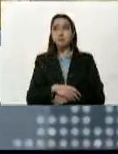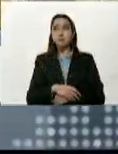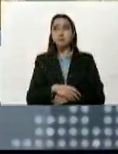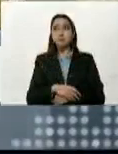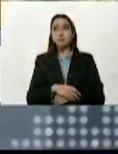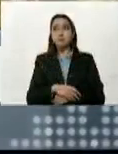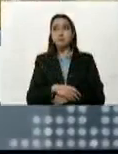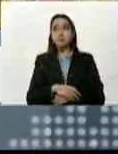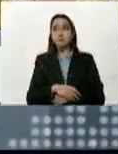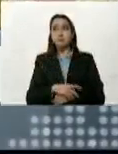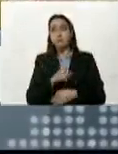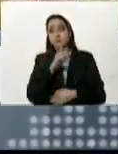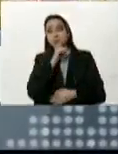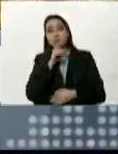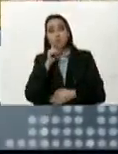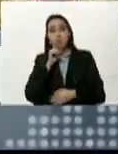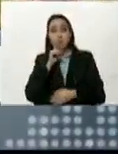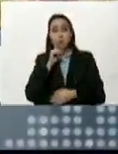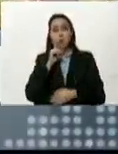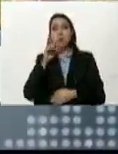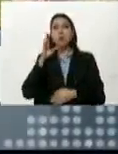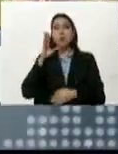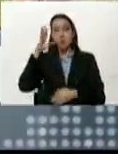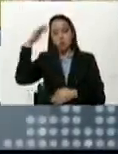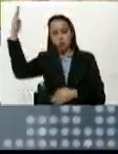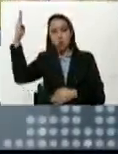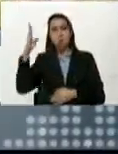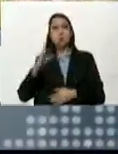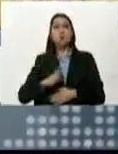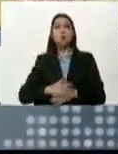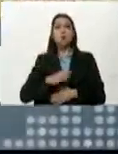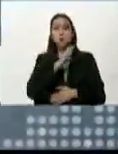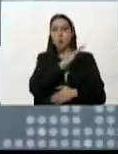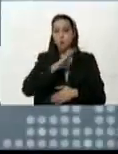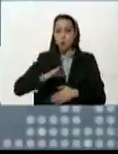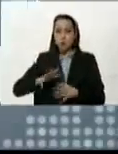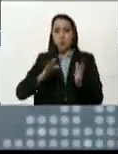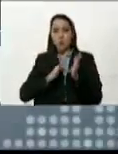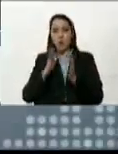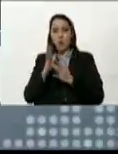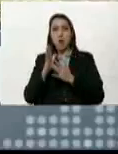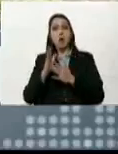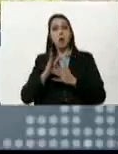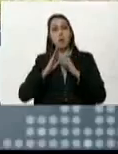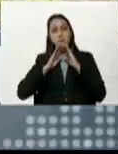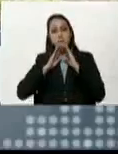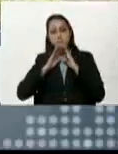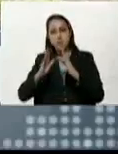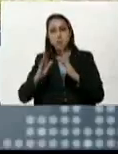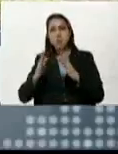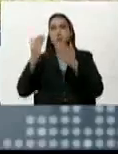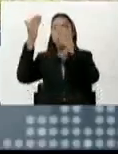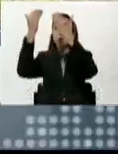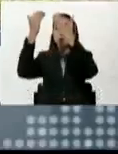en tu nombre señor jesucristo con tus bendiciones